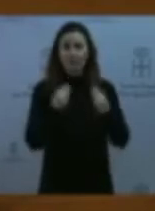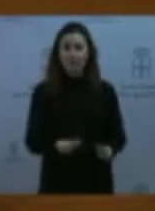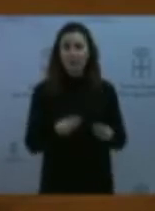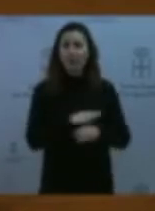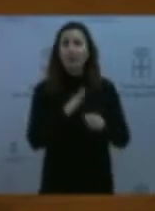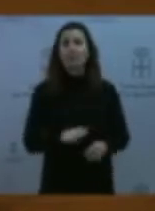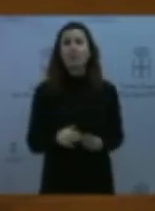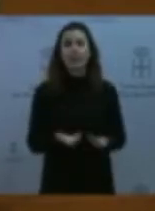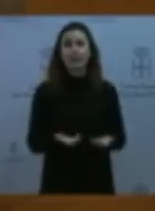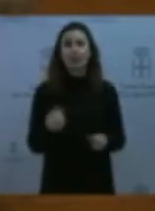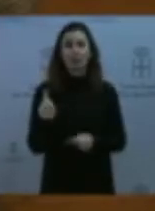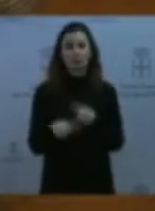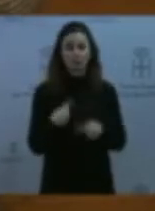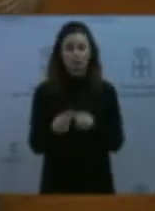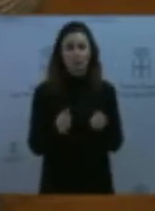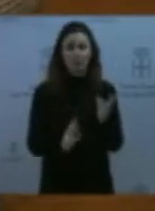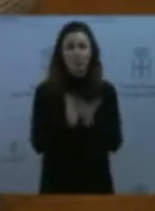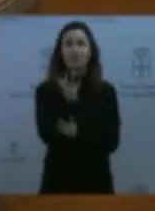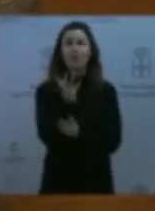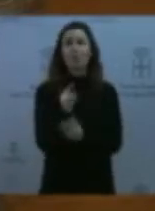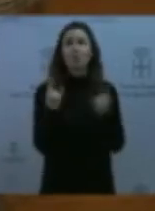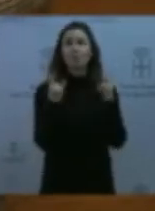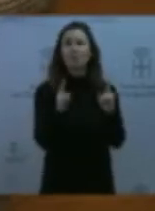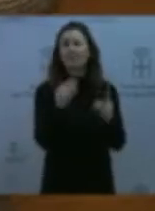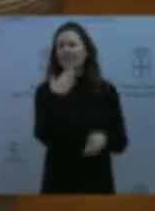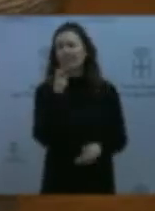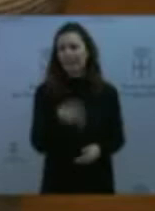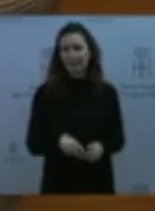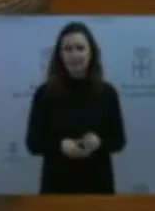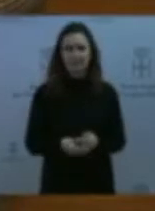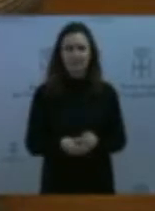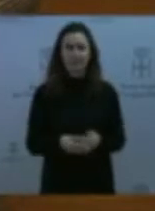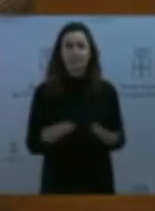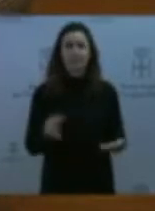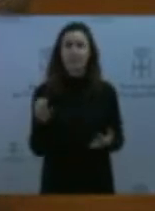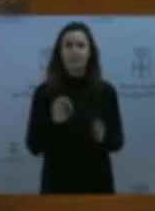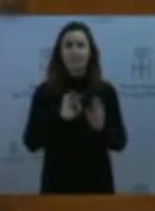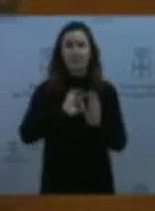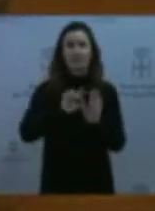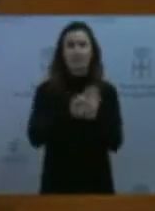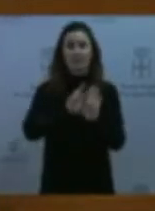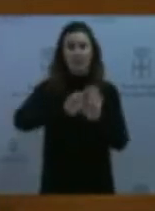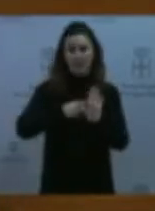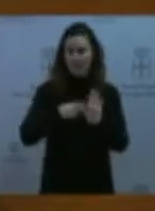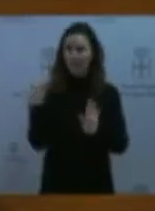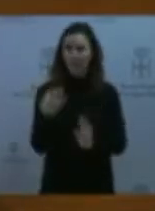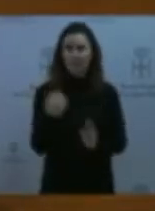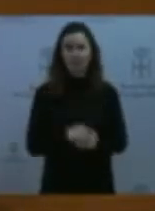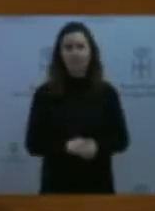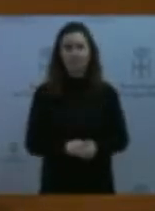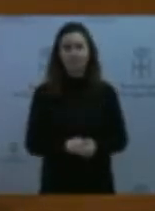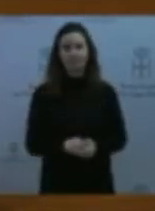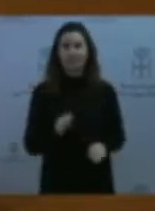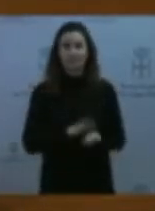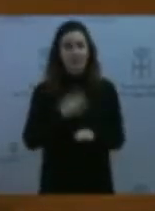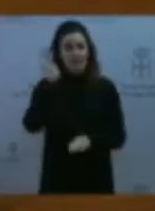forestal? Hay que cambiar la legislación, señores, hay que cambiar esta legislación para tener en cuenta el valor de la